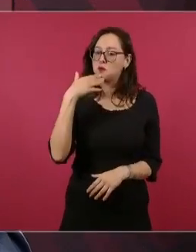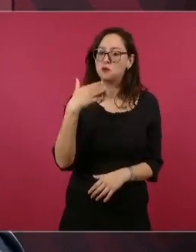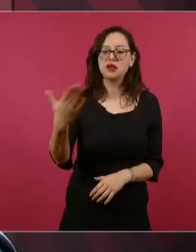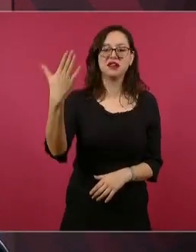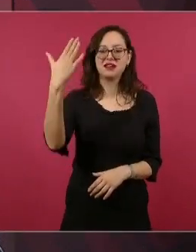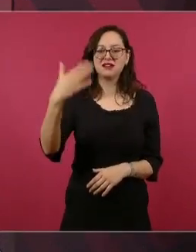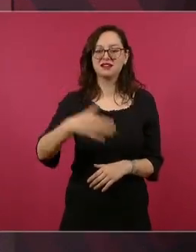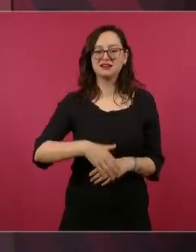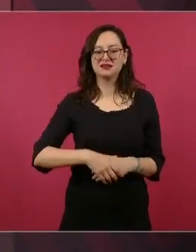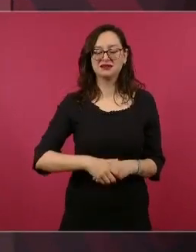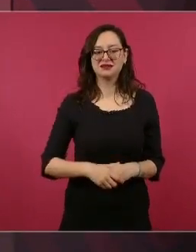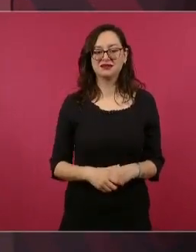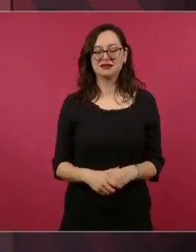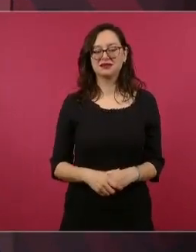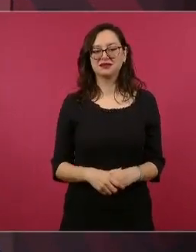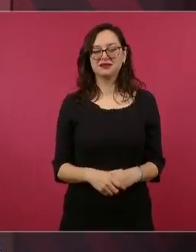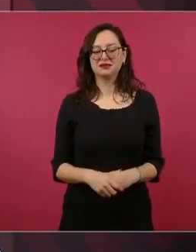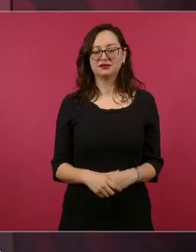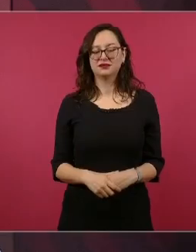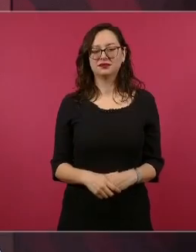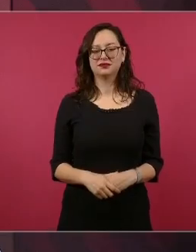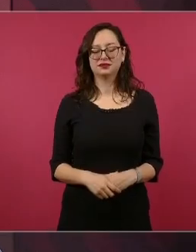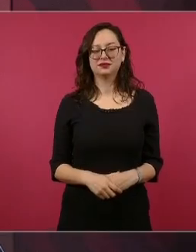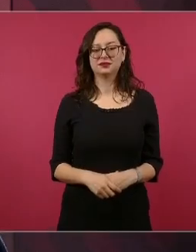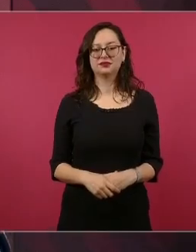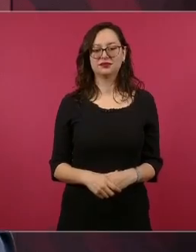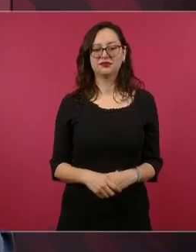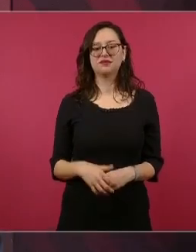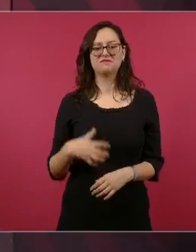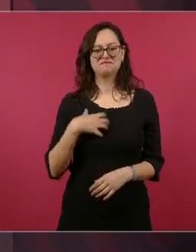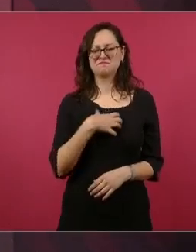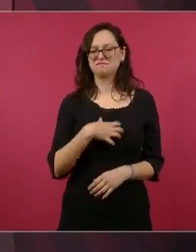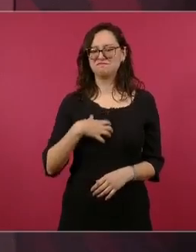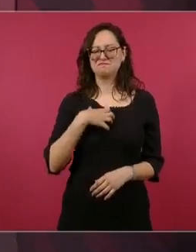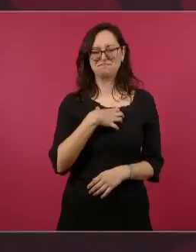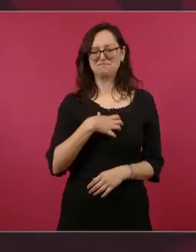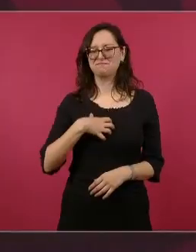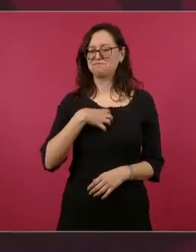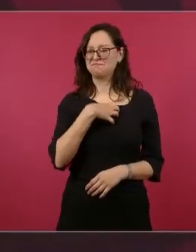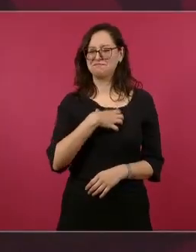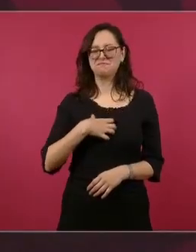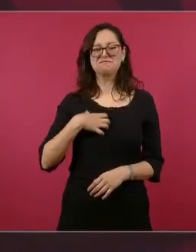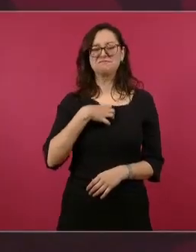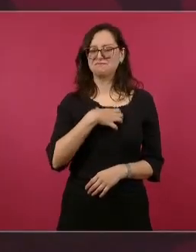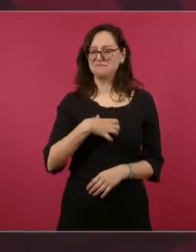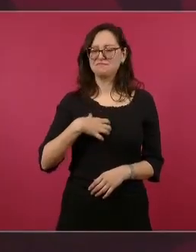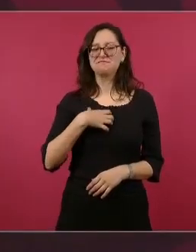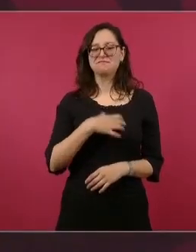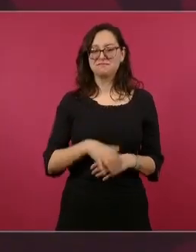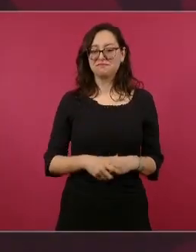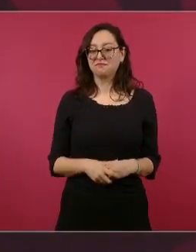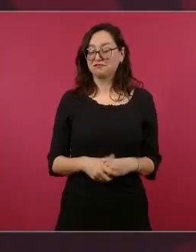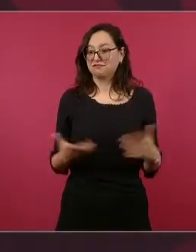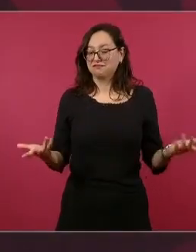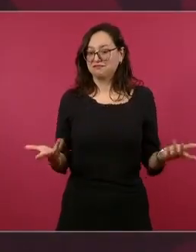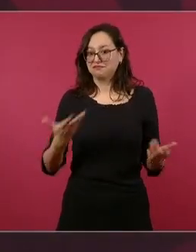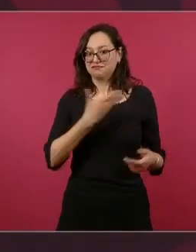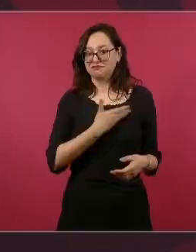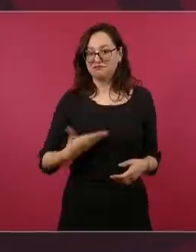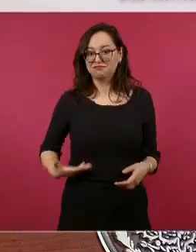no se dejó engañar estoy contentísimo y además muy buena elección